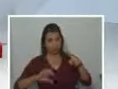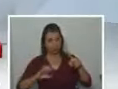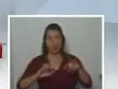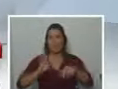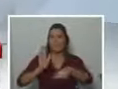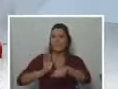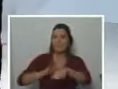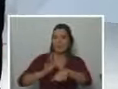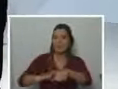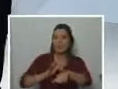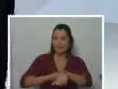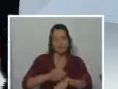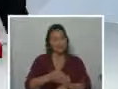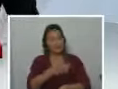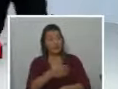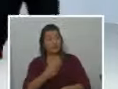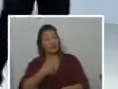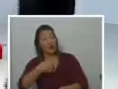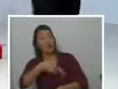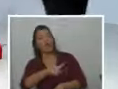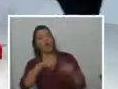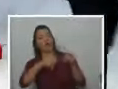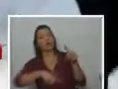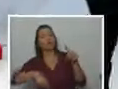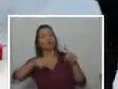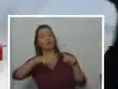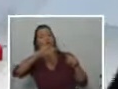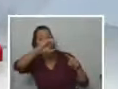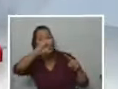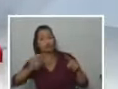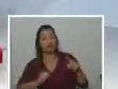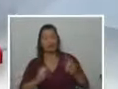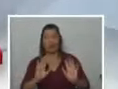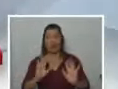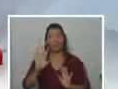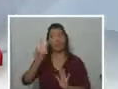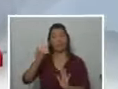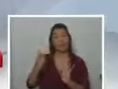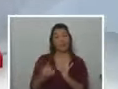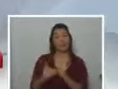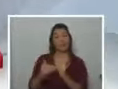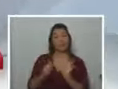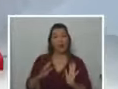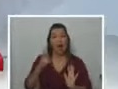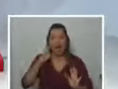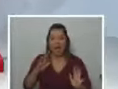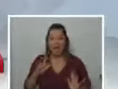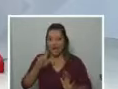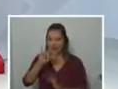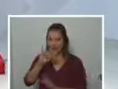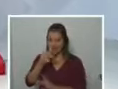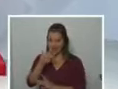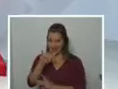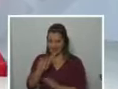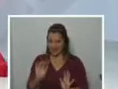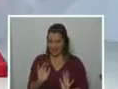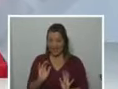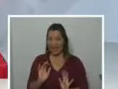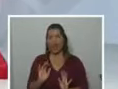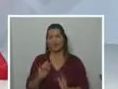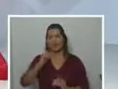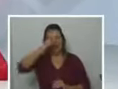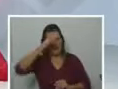saludo. Licenciado. Voy para la Rueda de la Fortuna. Pues, vamos, voy para la Rueda de la Fortuna. Mínimo 20 millones. ¡Ay, doña Lidia! Bueno. ¿Con qué? Dele